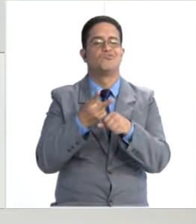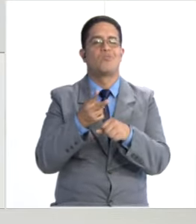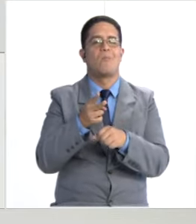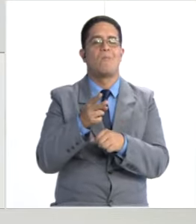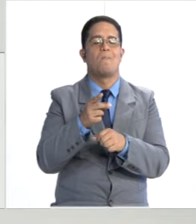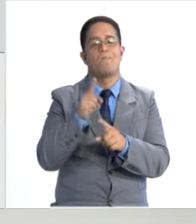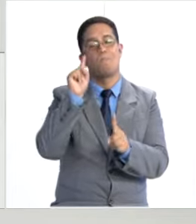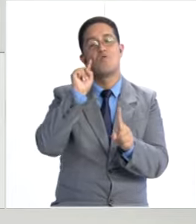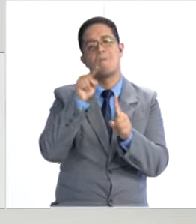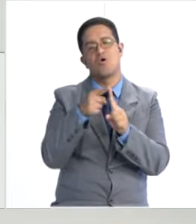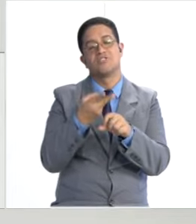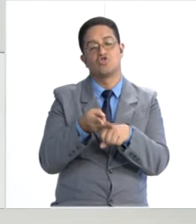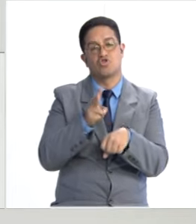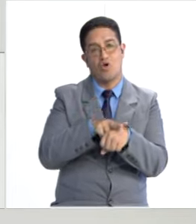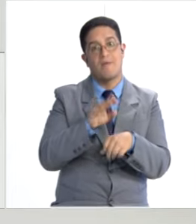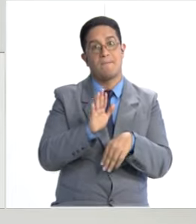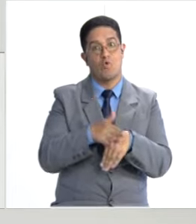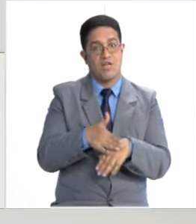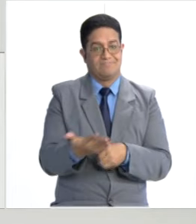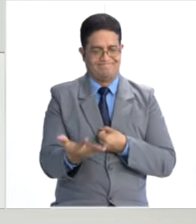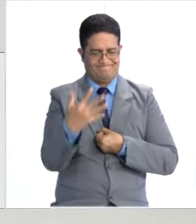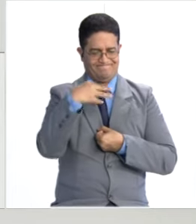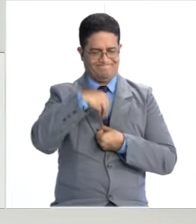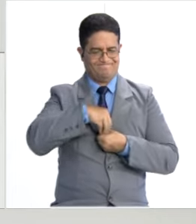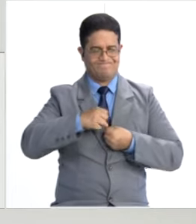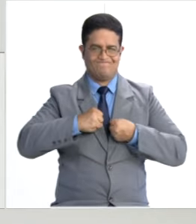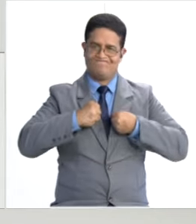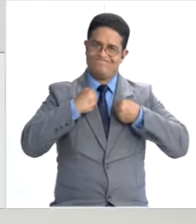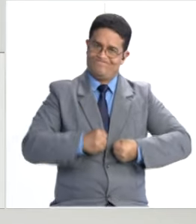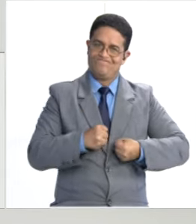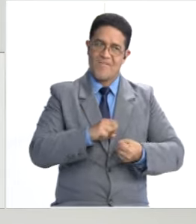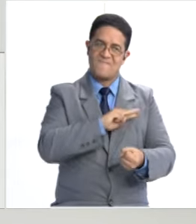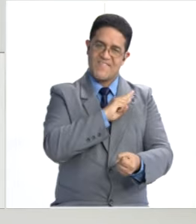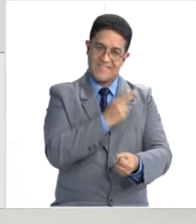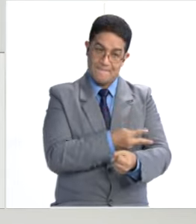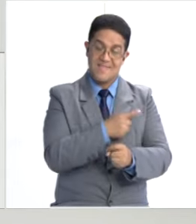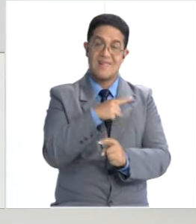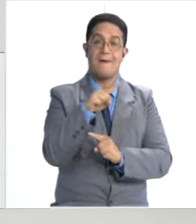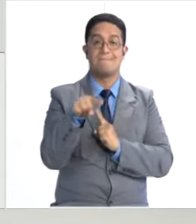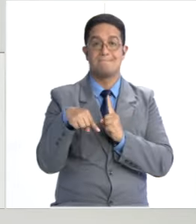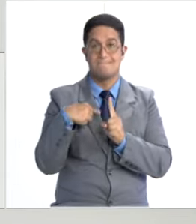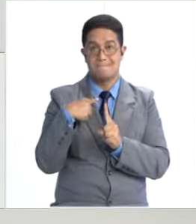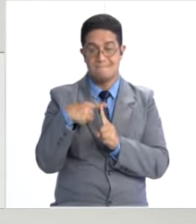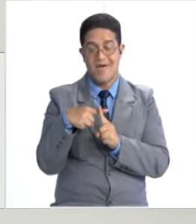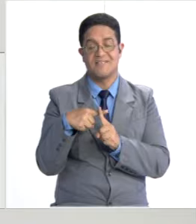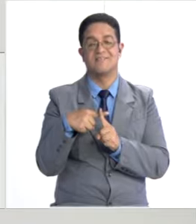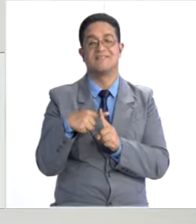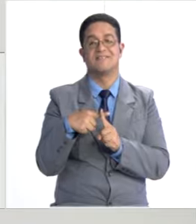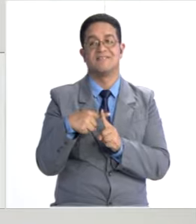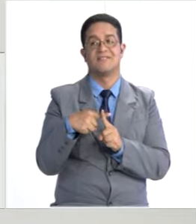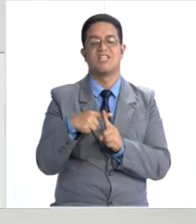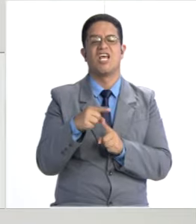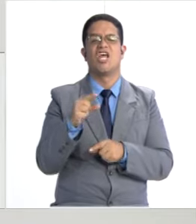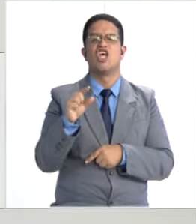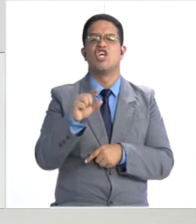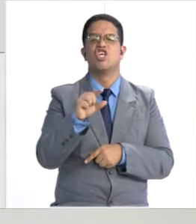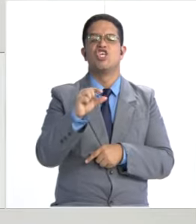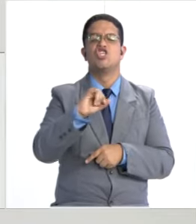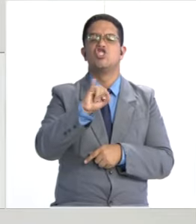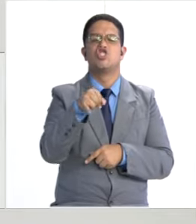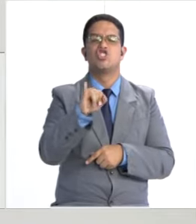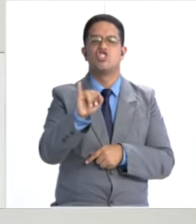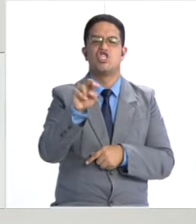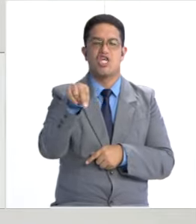las necesidades y esas carencias de vitaminas que tiene en ese momento, pues va, el ginseng lo va a ayudar en la parte